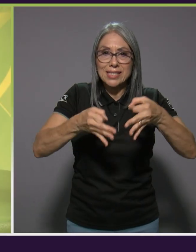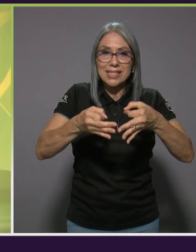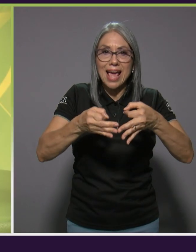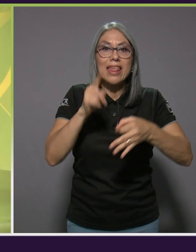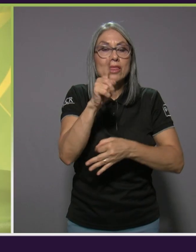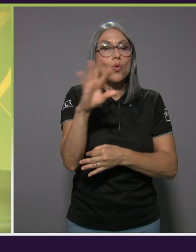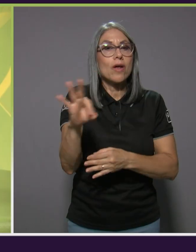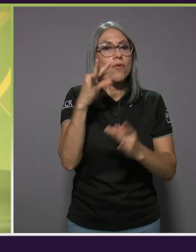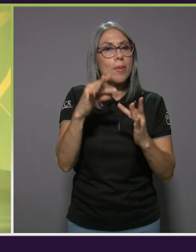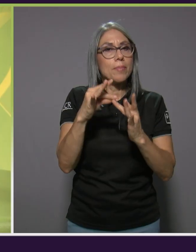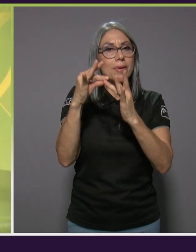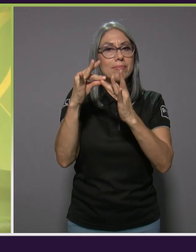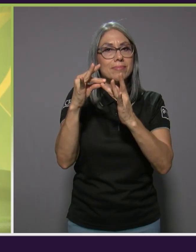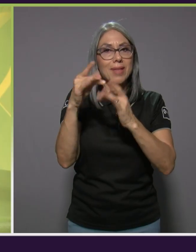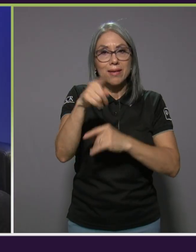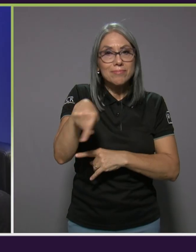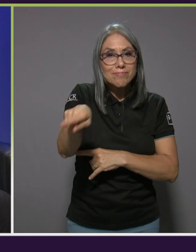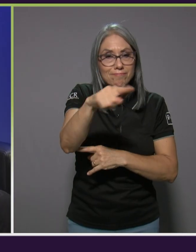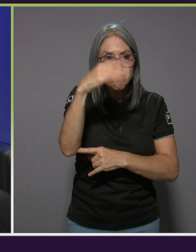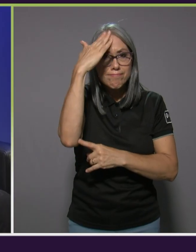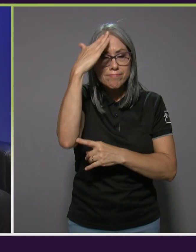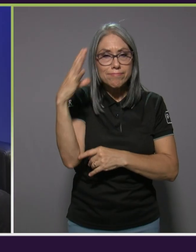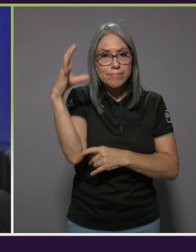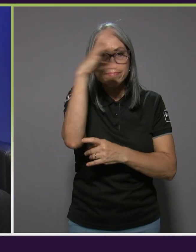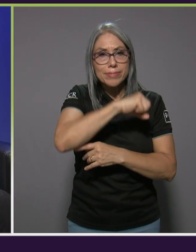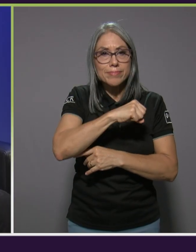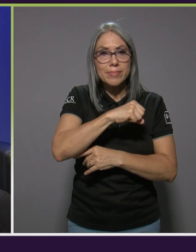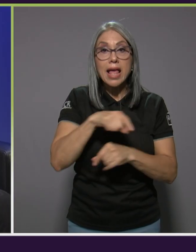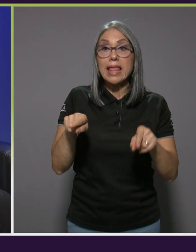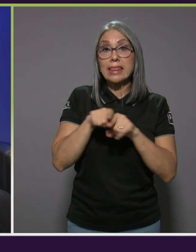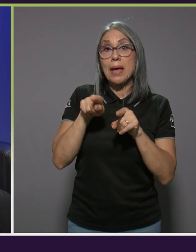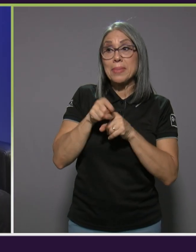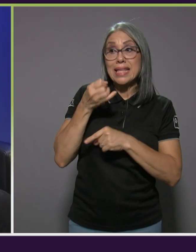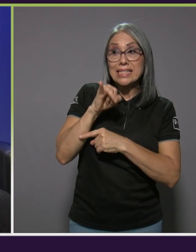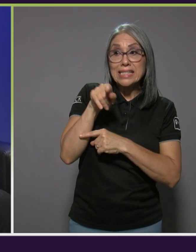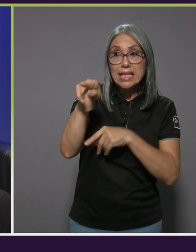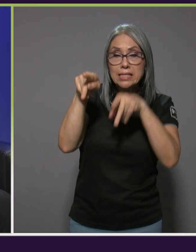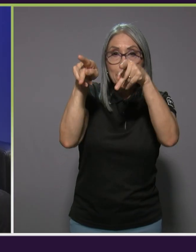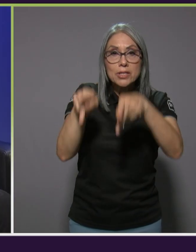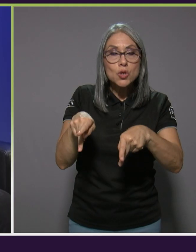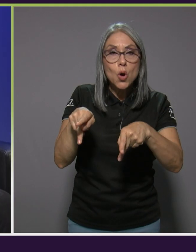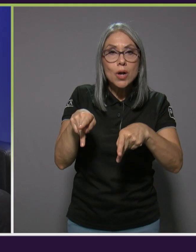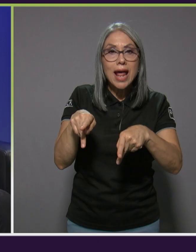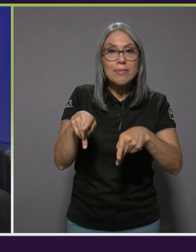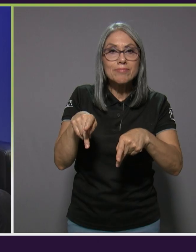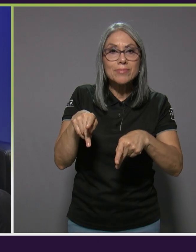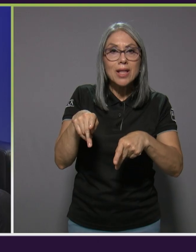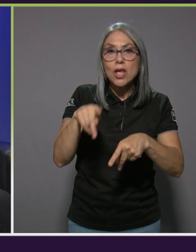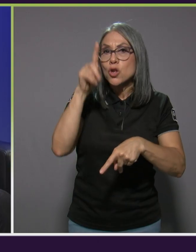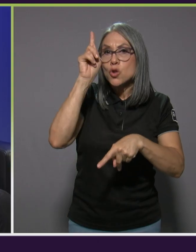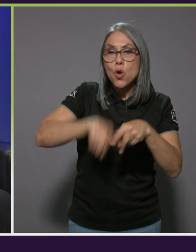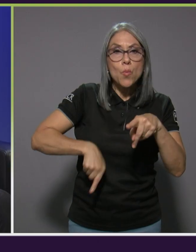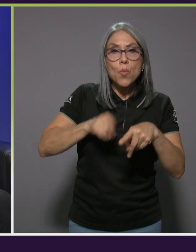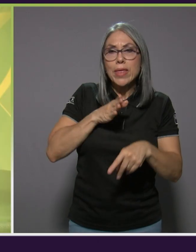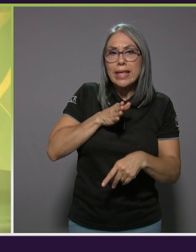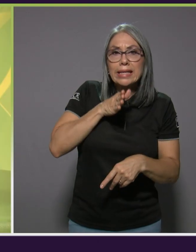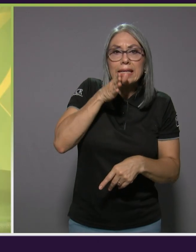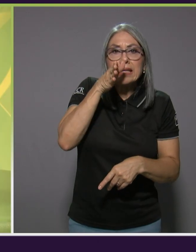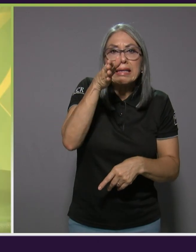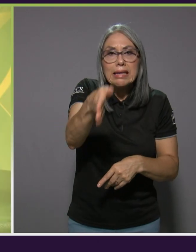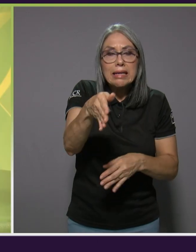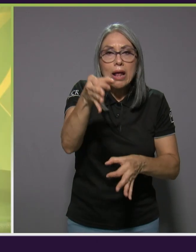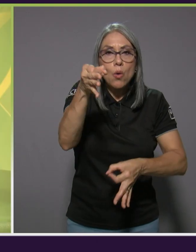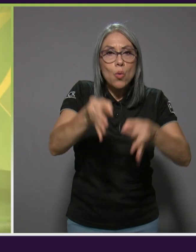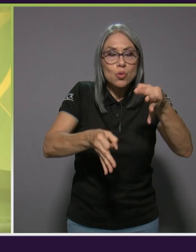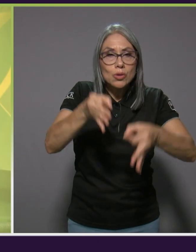quede claro a la gente, inclusive si la persona no tiene posibilidad física de trasladarse, ¿verdad?, a un